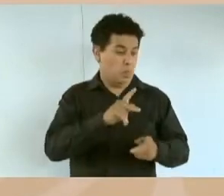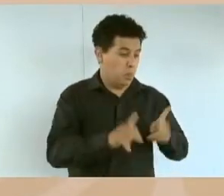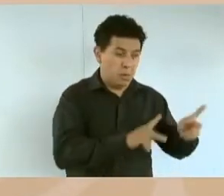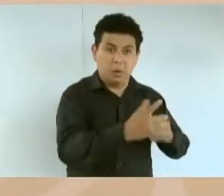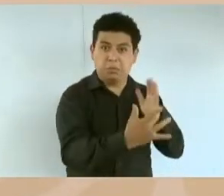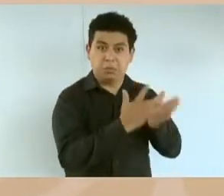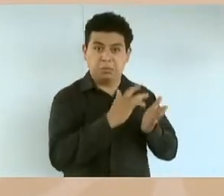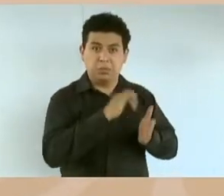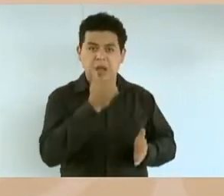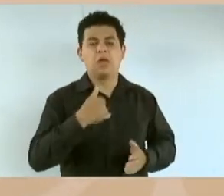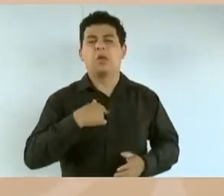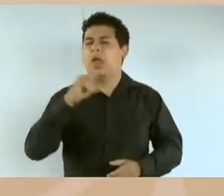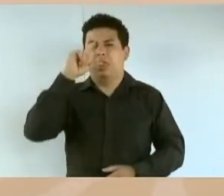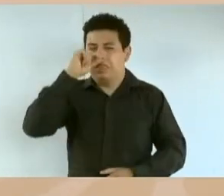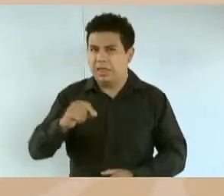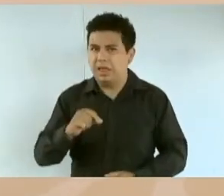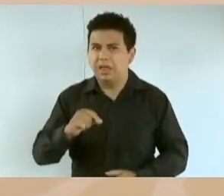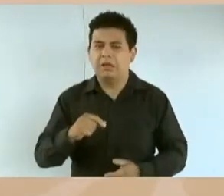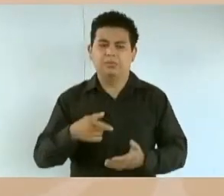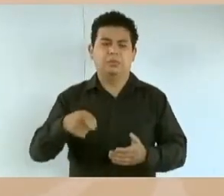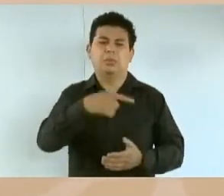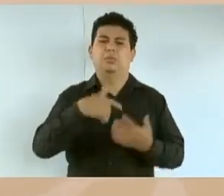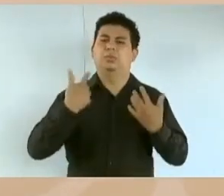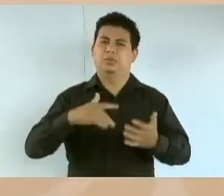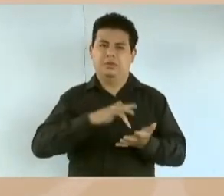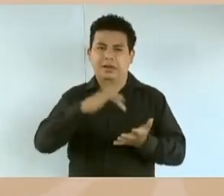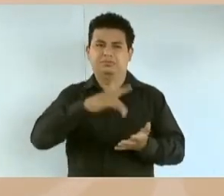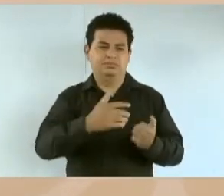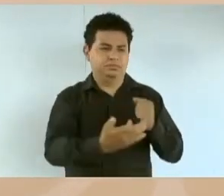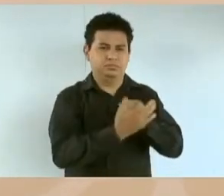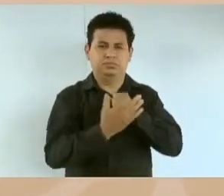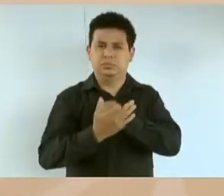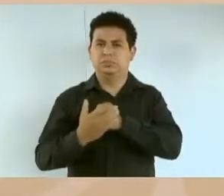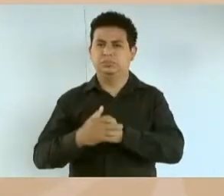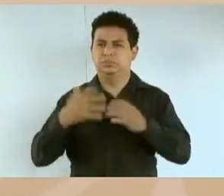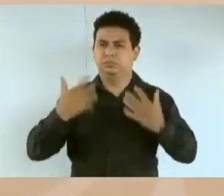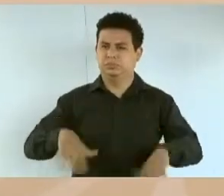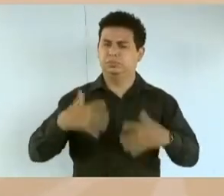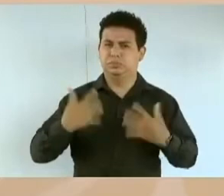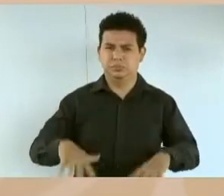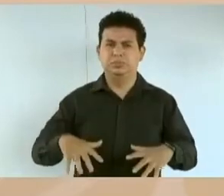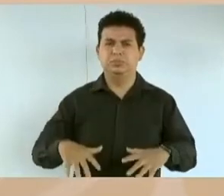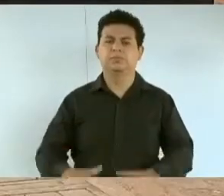Como decía, el más grande de los